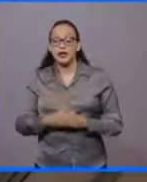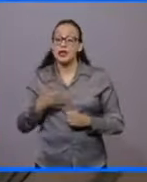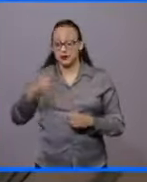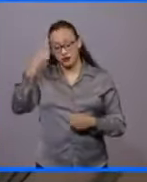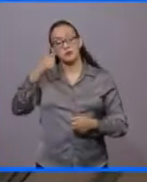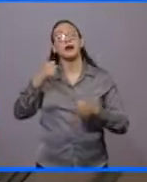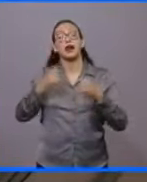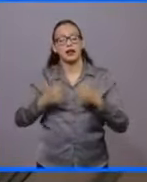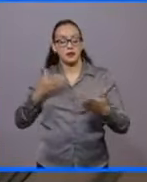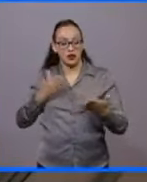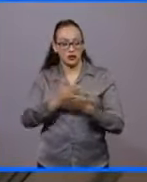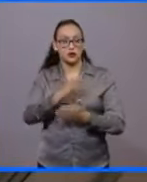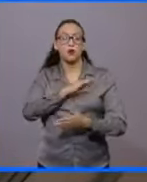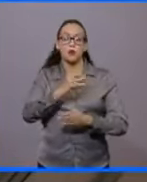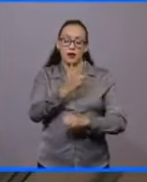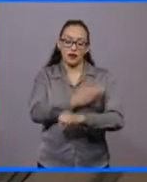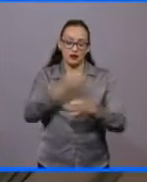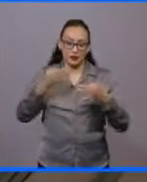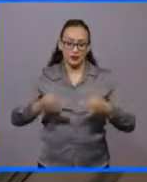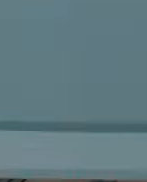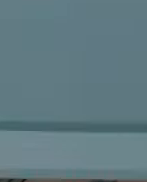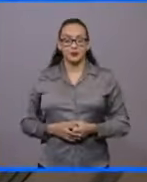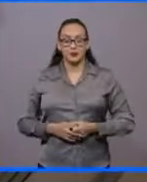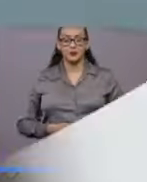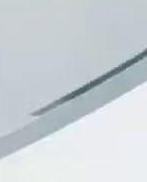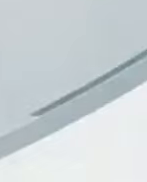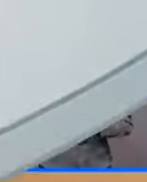de certeza jurídica.